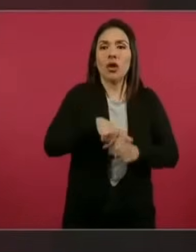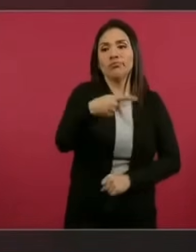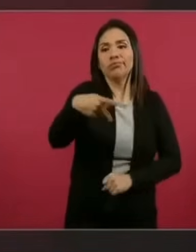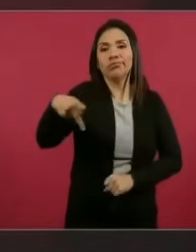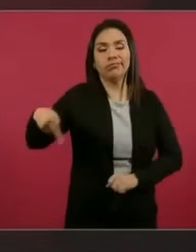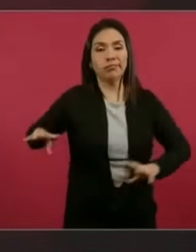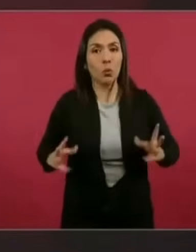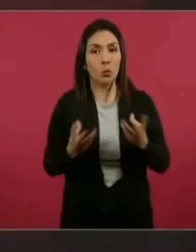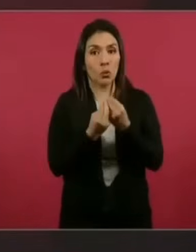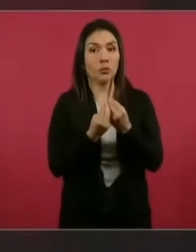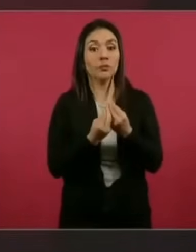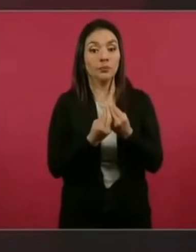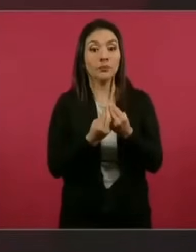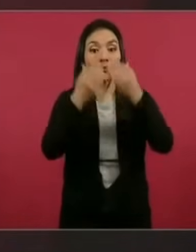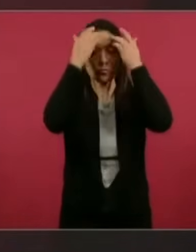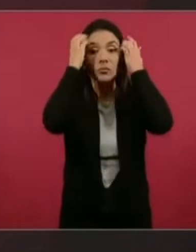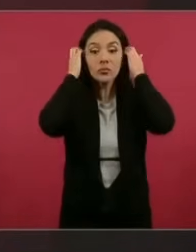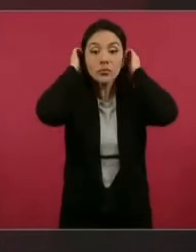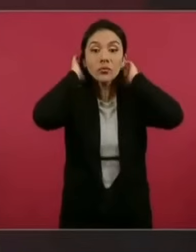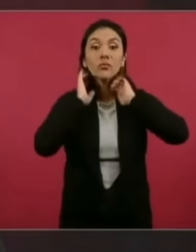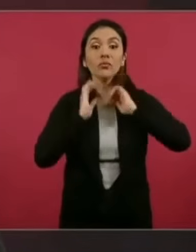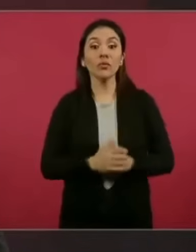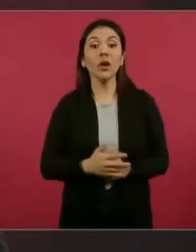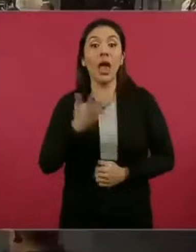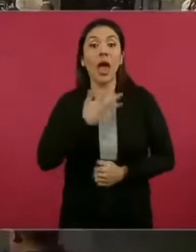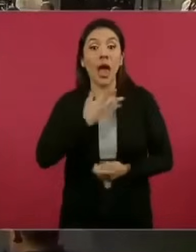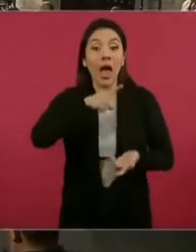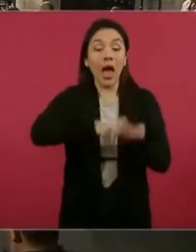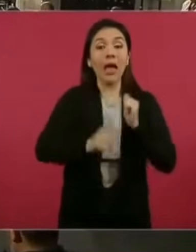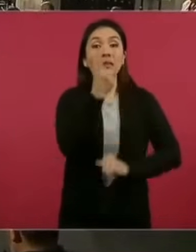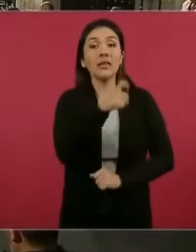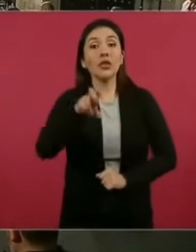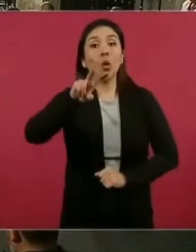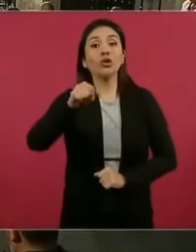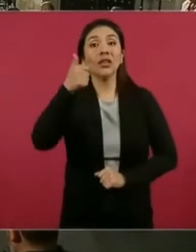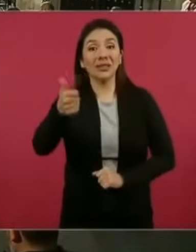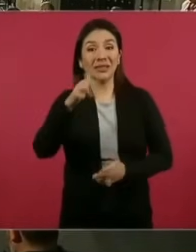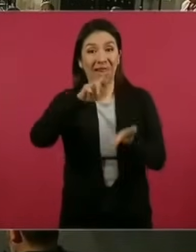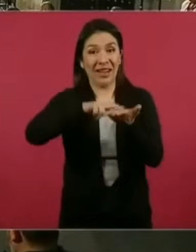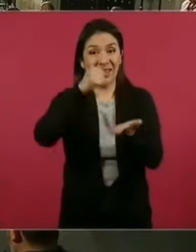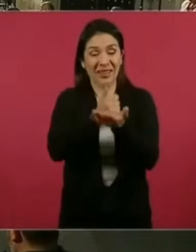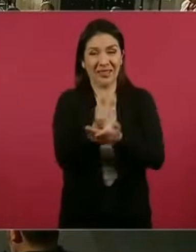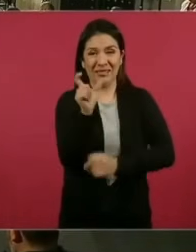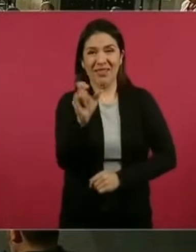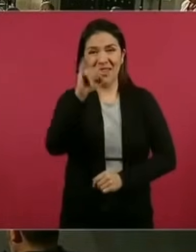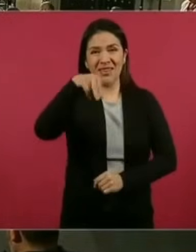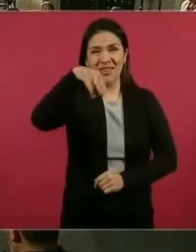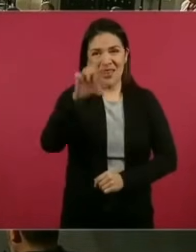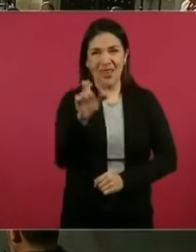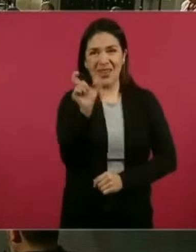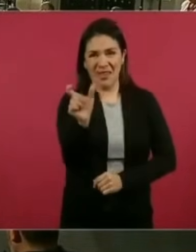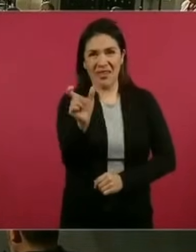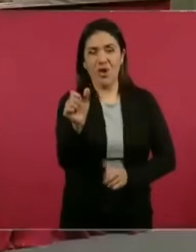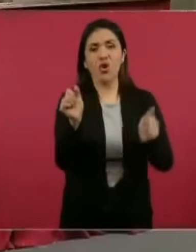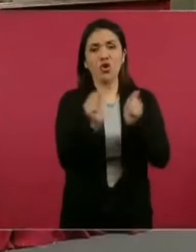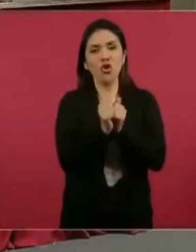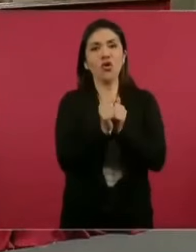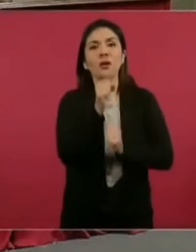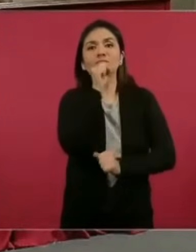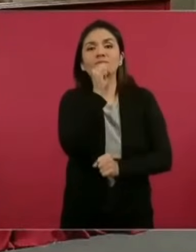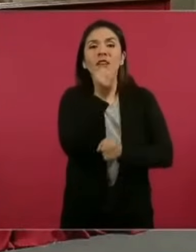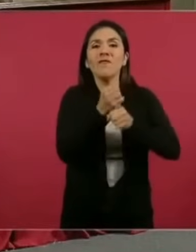su conjunto. Es decir, había 186 credenciales de lector que tenían los datos de